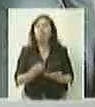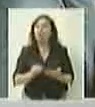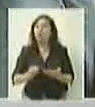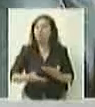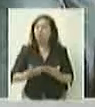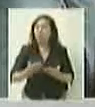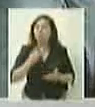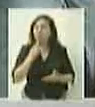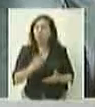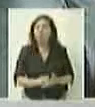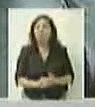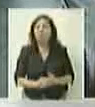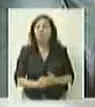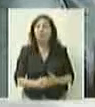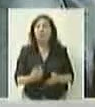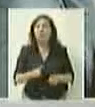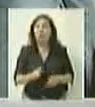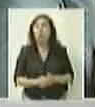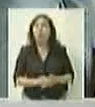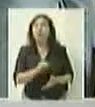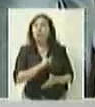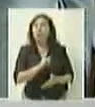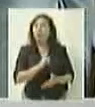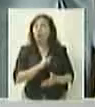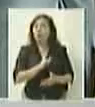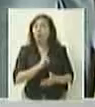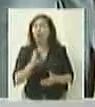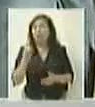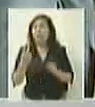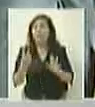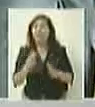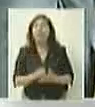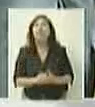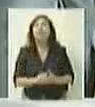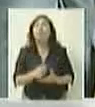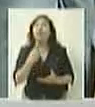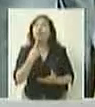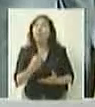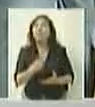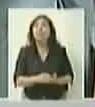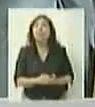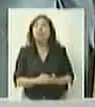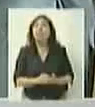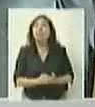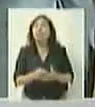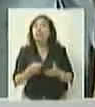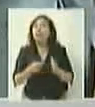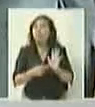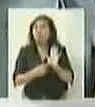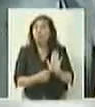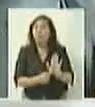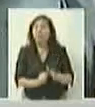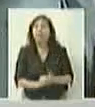muy fácil lanzar acusaciones. Cuando el Instituto de Radio y Televisión señala, digamos, la